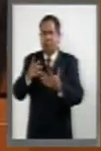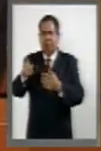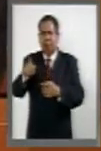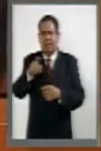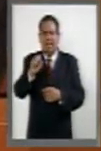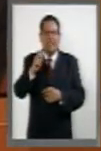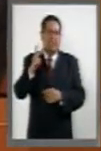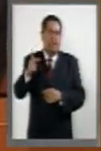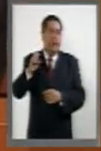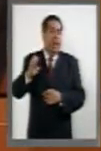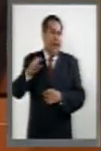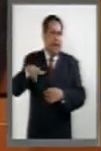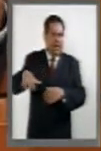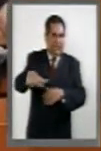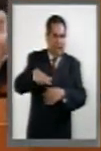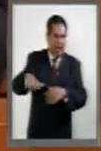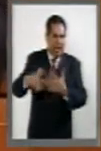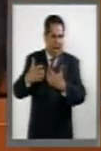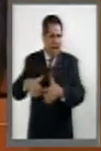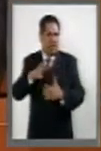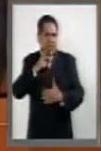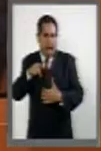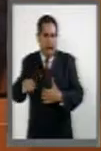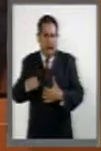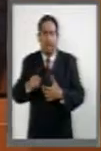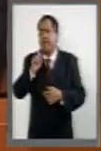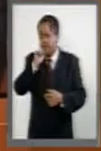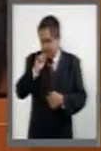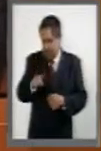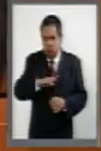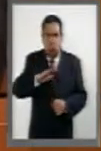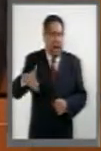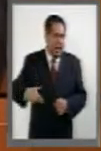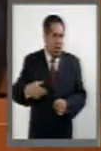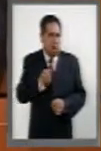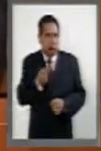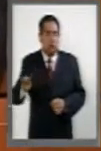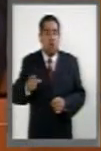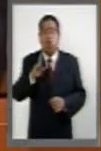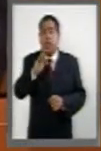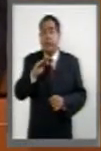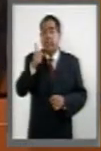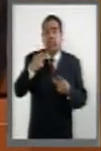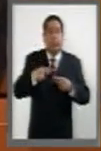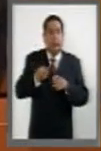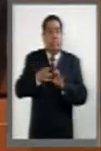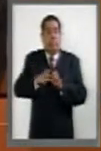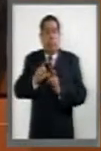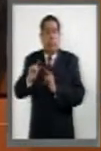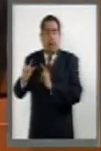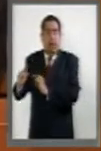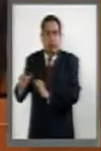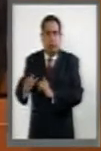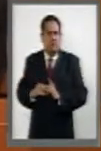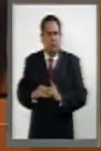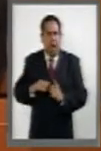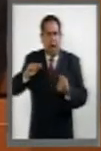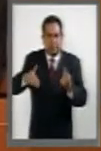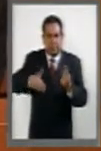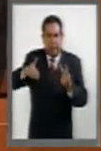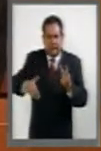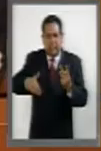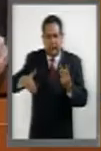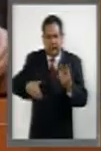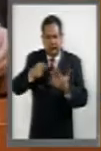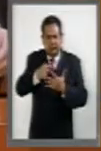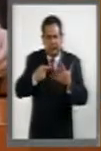SAP-E, resultando trabajadores también heridos y 97 evacuados. A todos esos accidentes debemos sumar